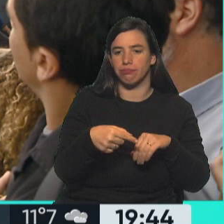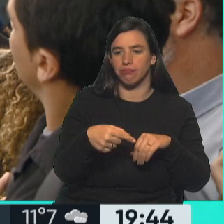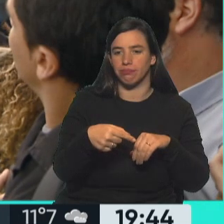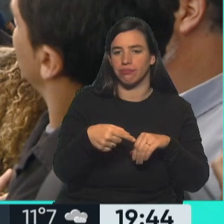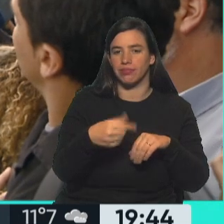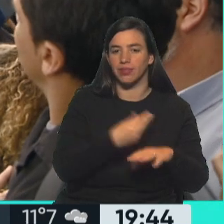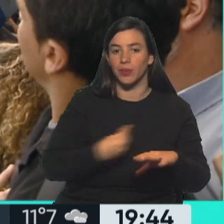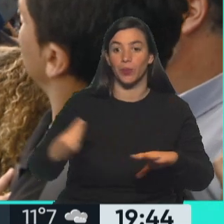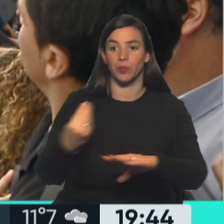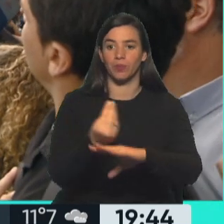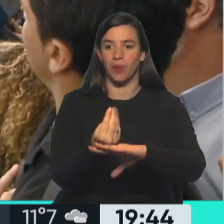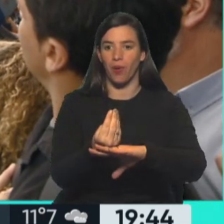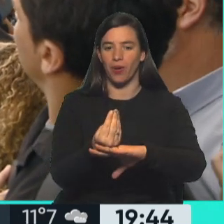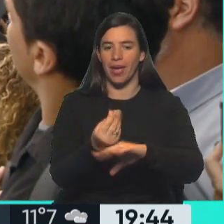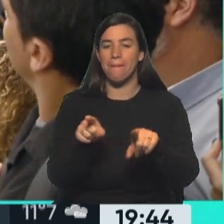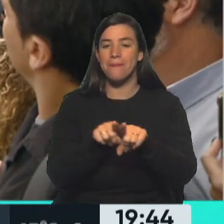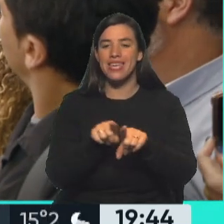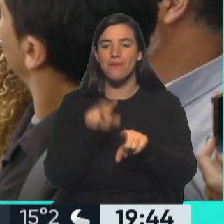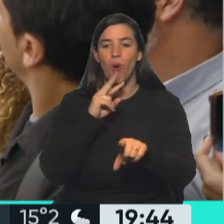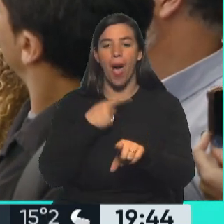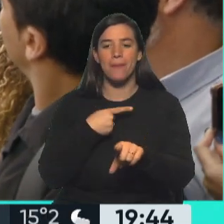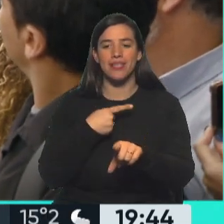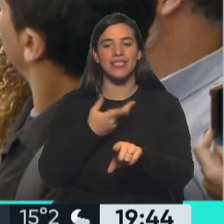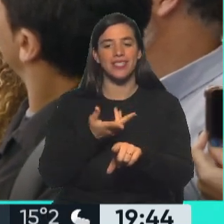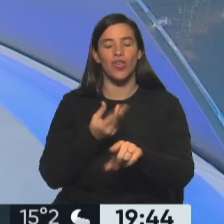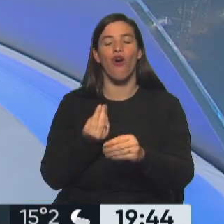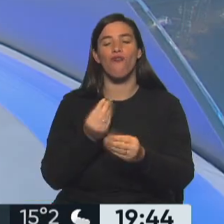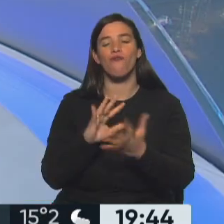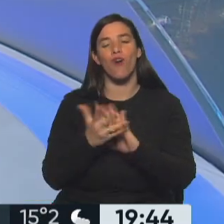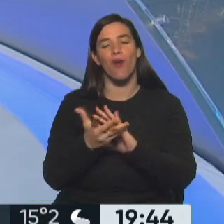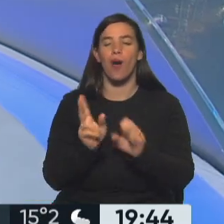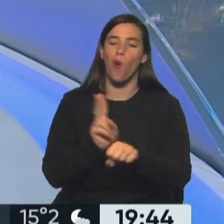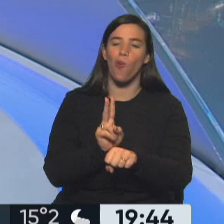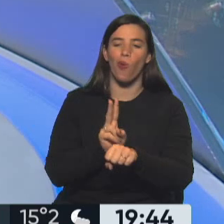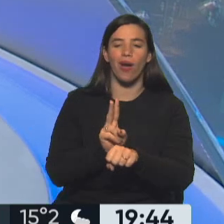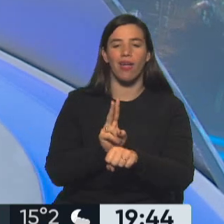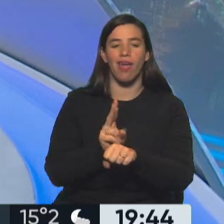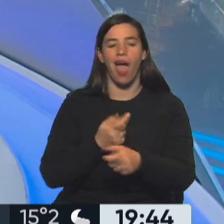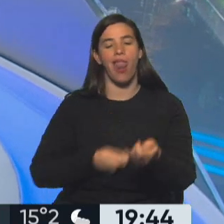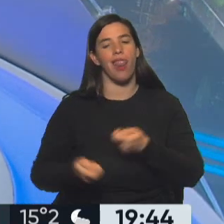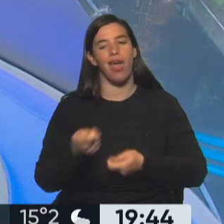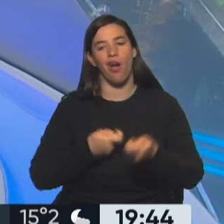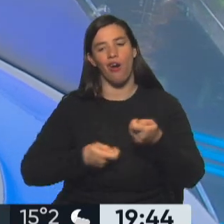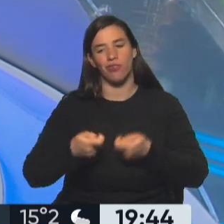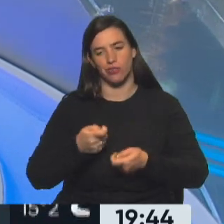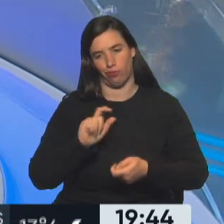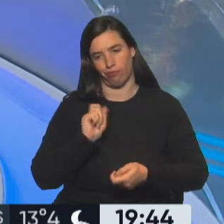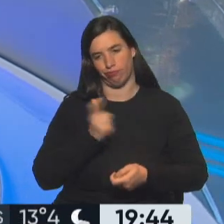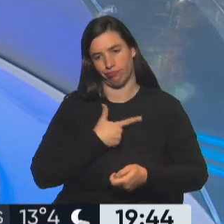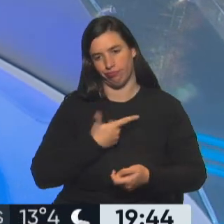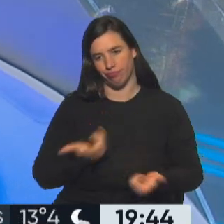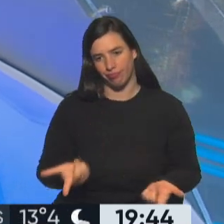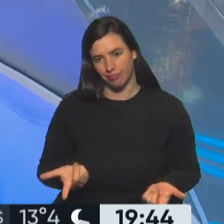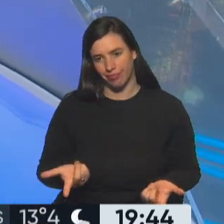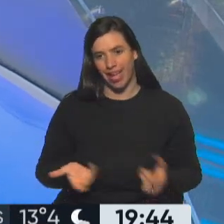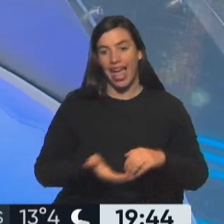a alguien que tiene su apellido para que le cuide, bueno, sí, es una derrota. sus negocios. Es una derrota y sus intereses. para Horacio Rodríguez Larreta en su interna. Es